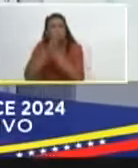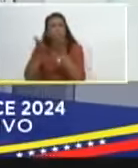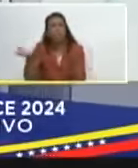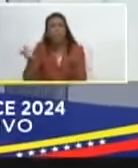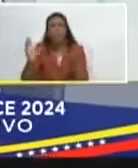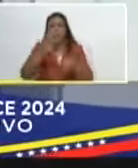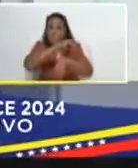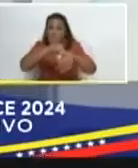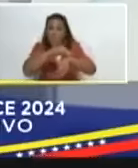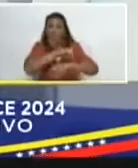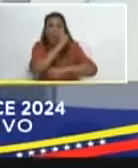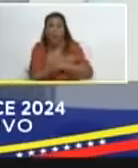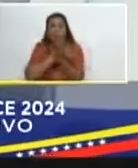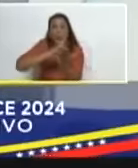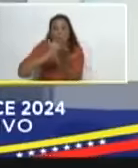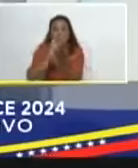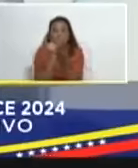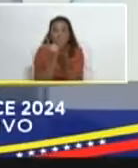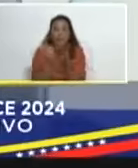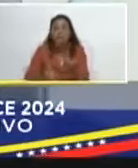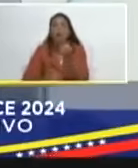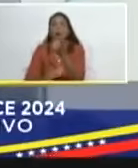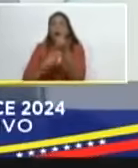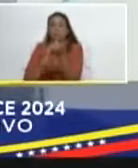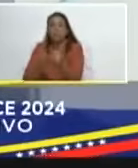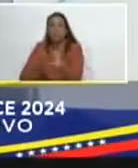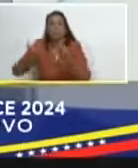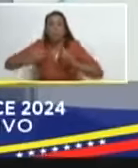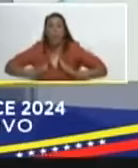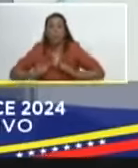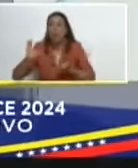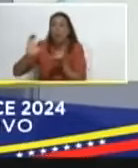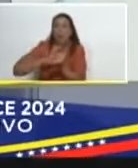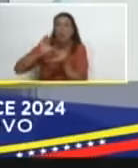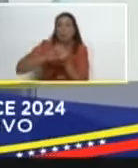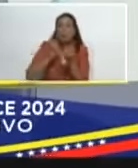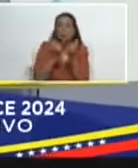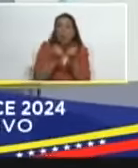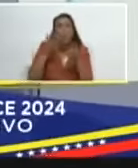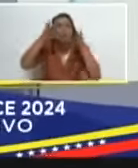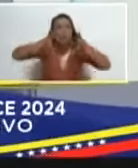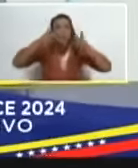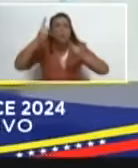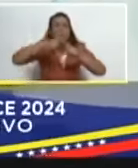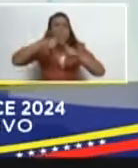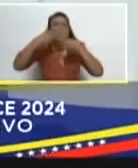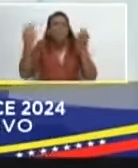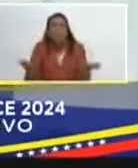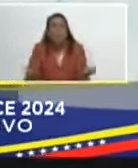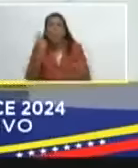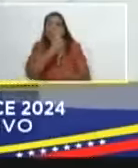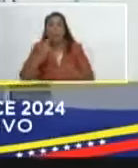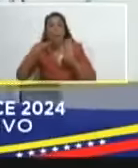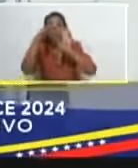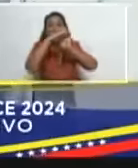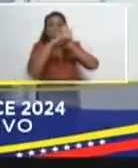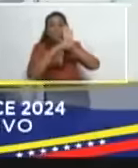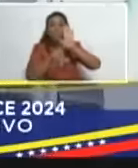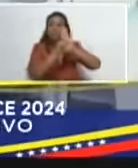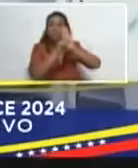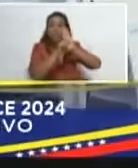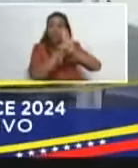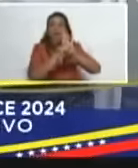que el Ministerio de Agricultura y Tierra nos ha estado apoyando constantemente, aconsejándonos para poder cumplir con todas las medidas